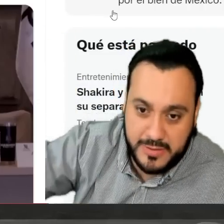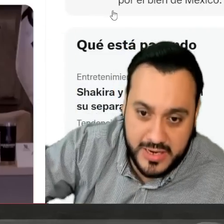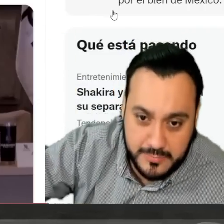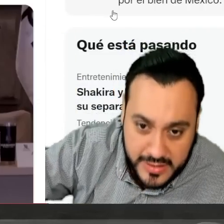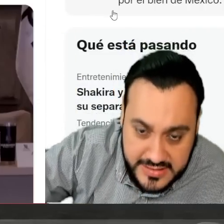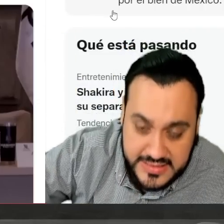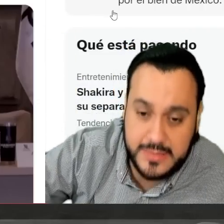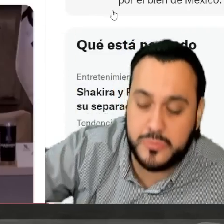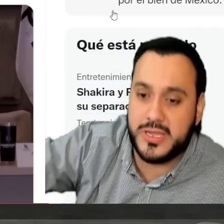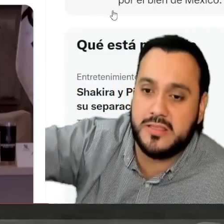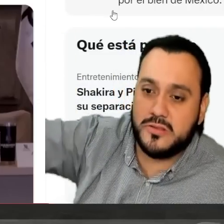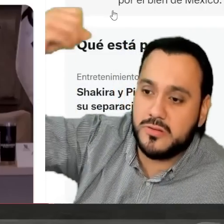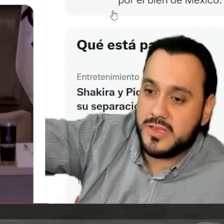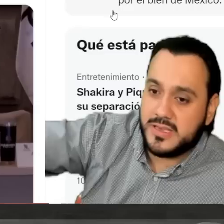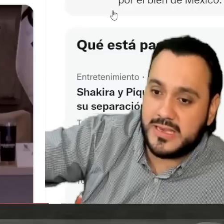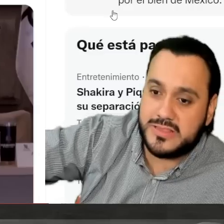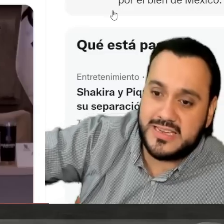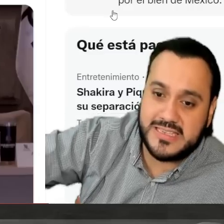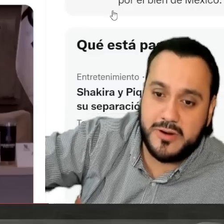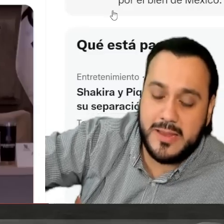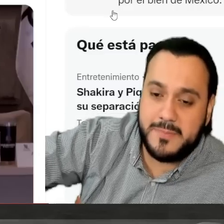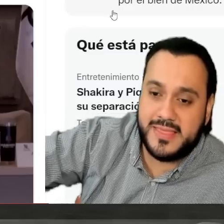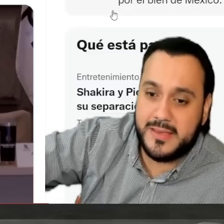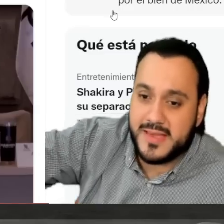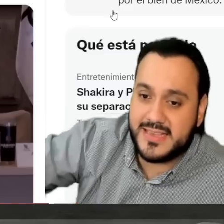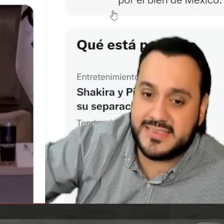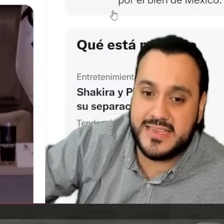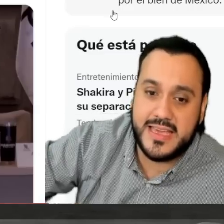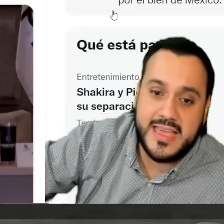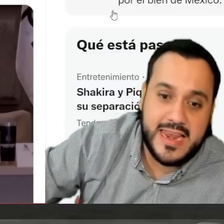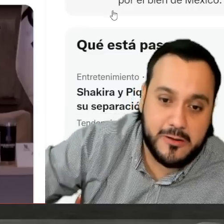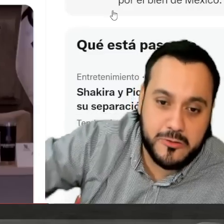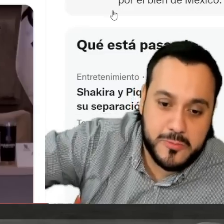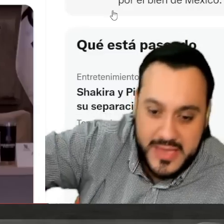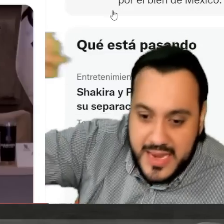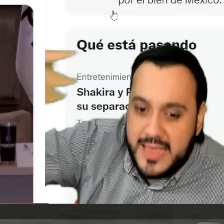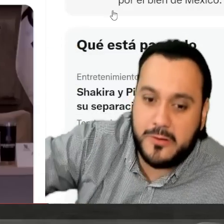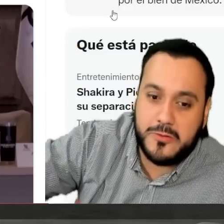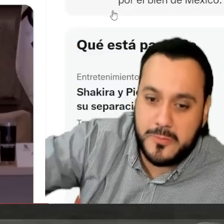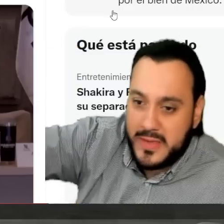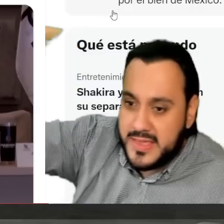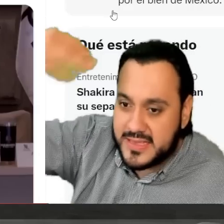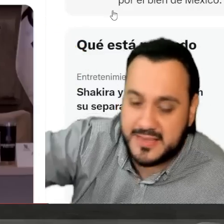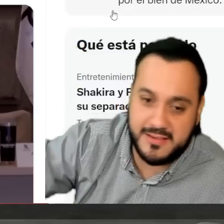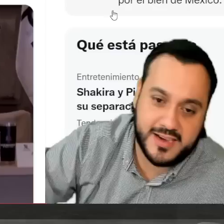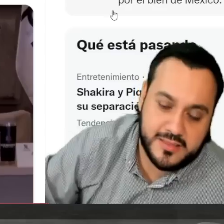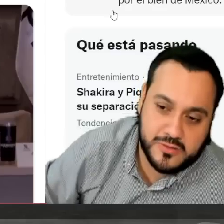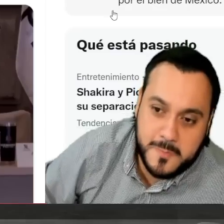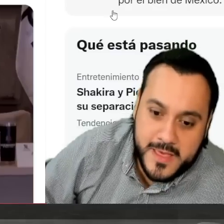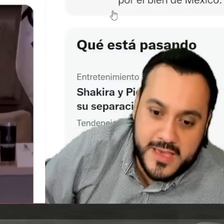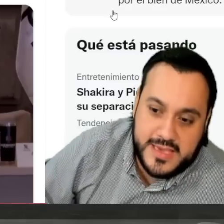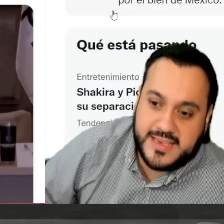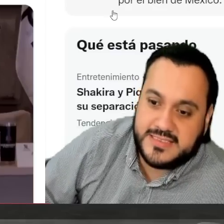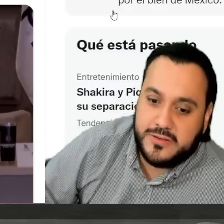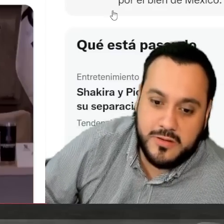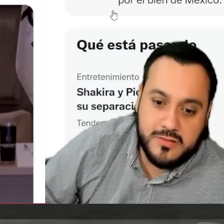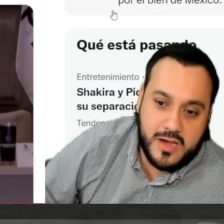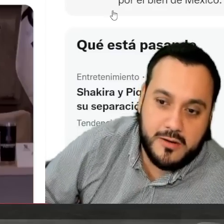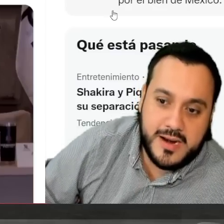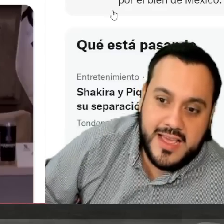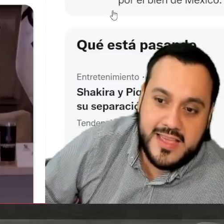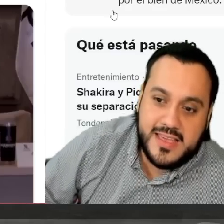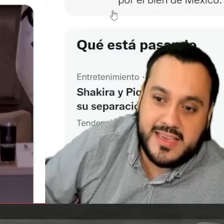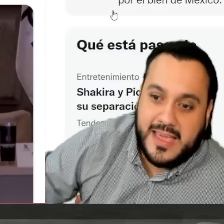y utilizamos a las mujeres que están muriendo ya utilizamos las pandemias que sigue la economía la economía está bajando y que si no